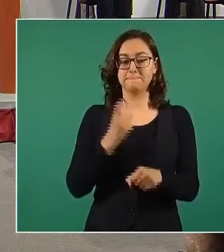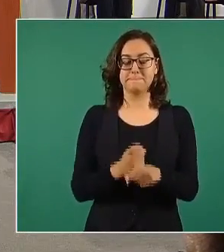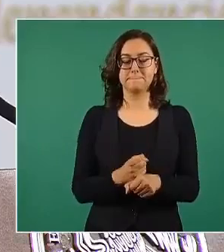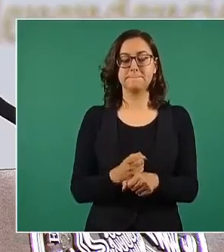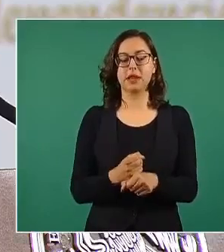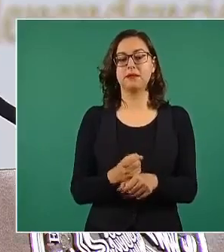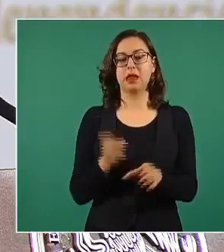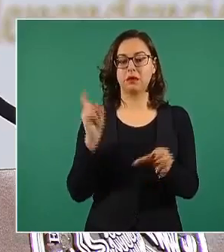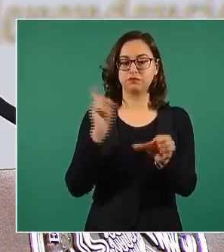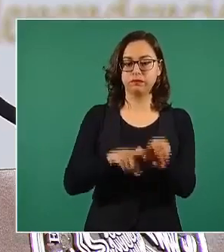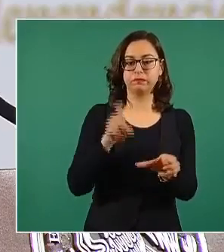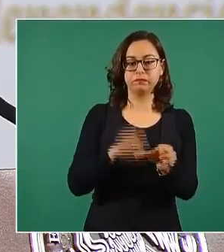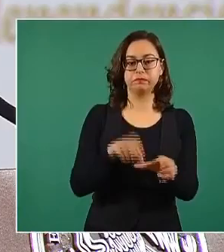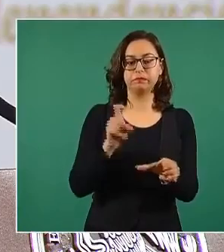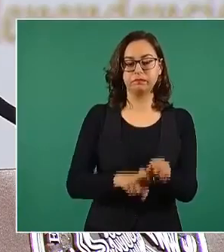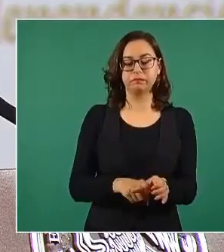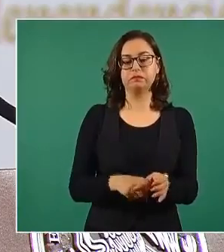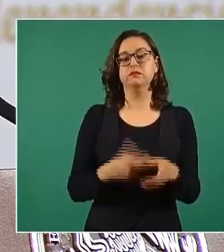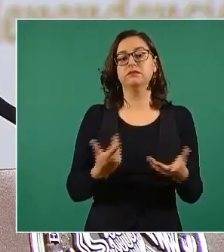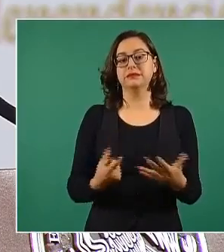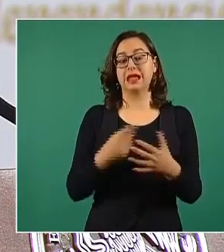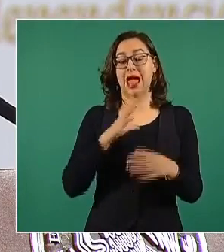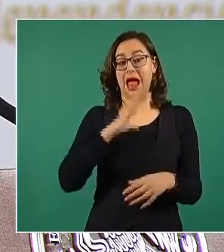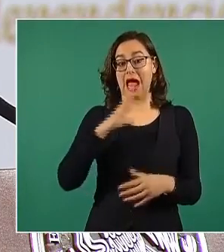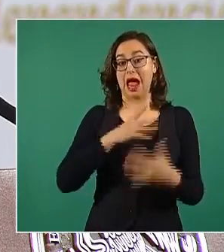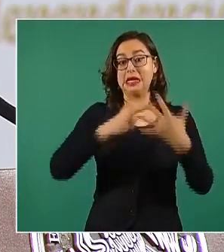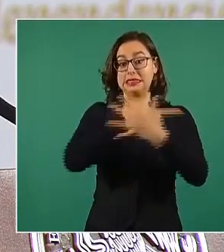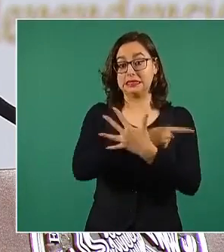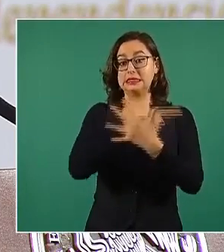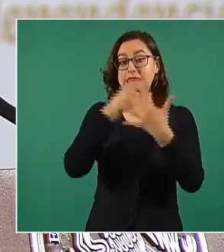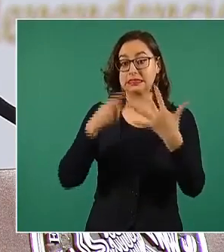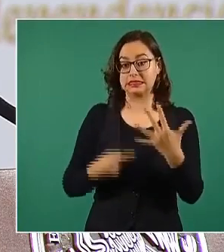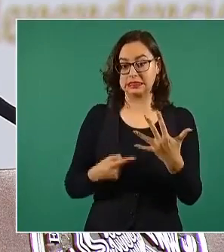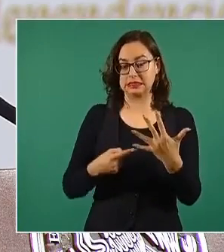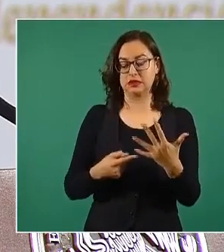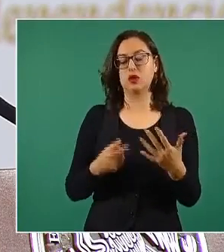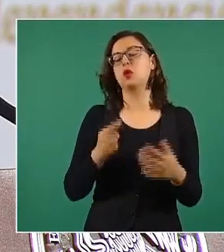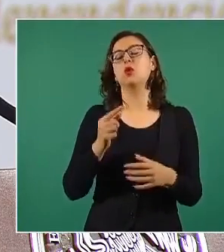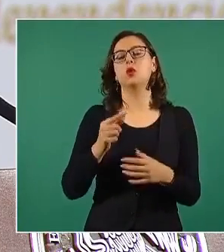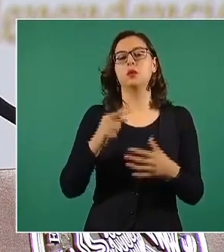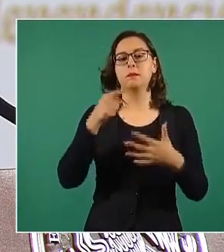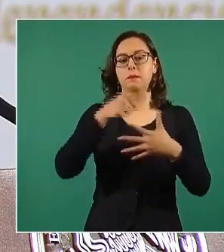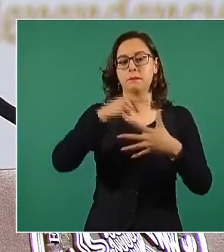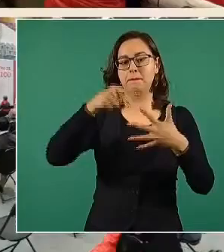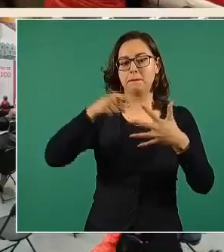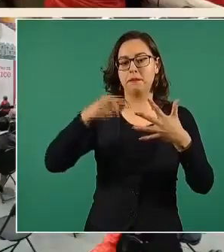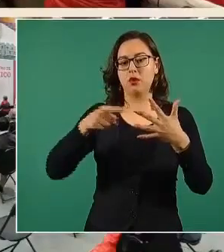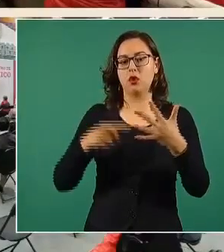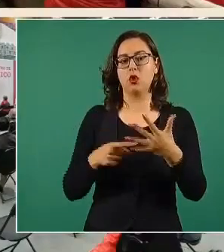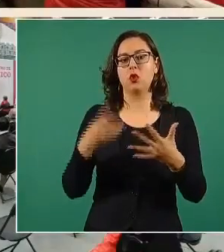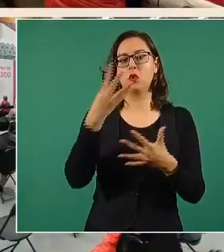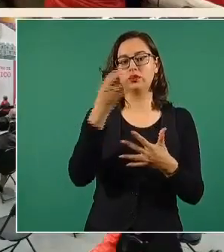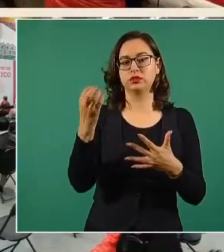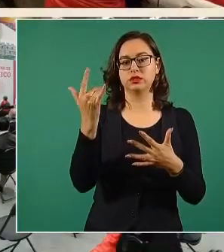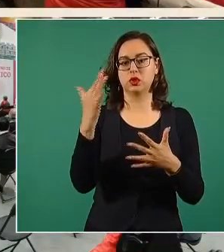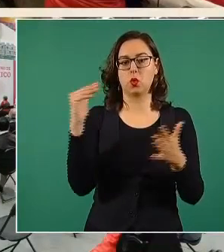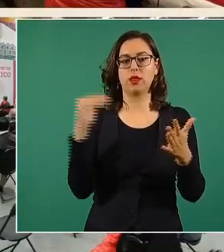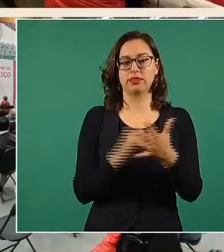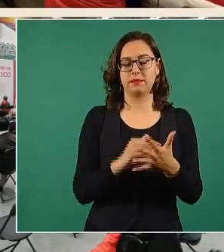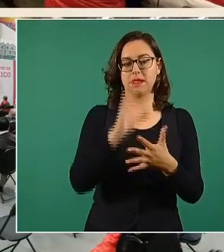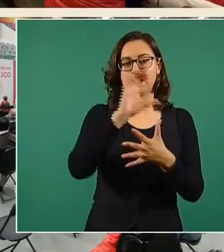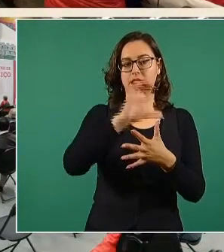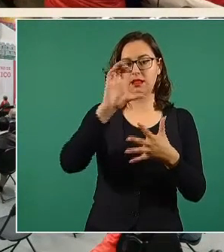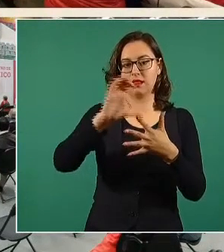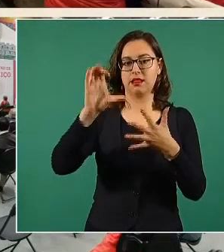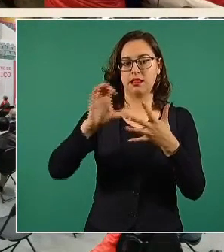5. Nuestra meta es que cada etapa incorpore 450.000 adultos mayores. Hemos incorporado hasta el